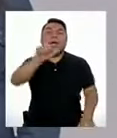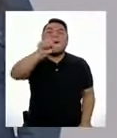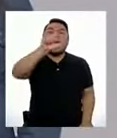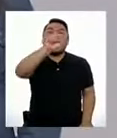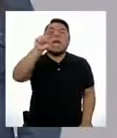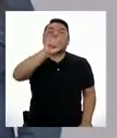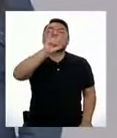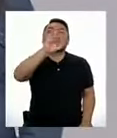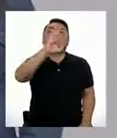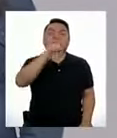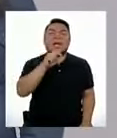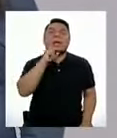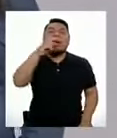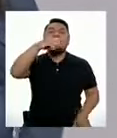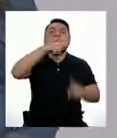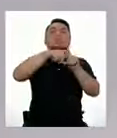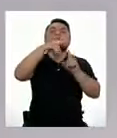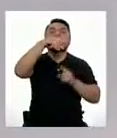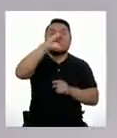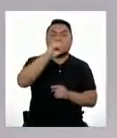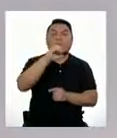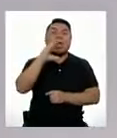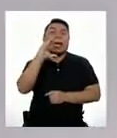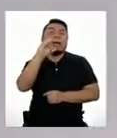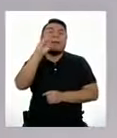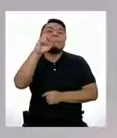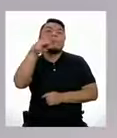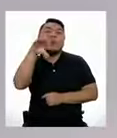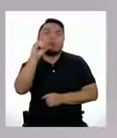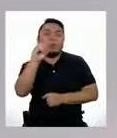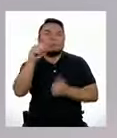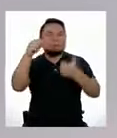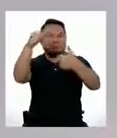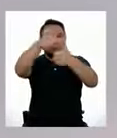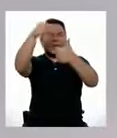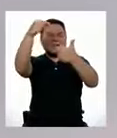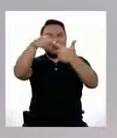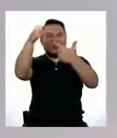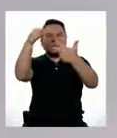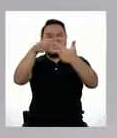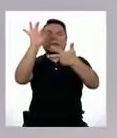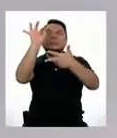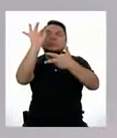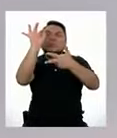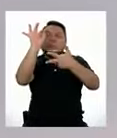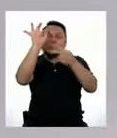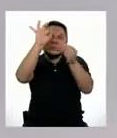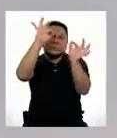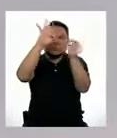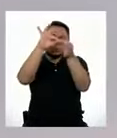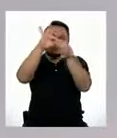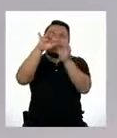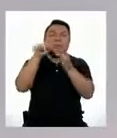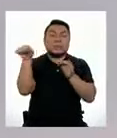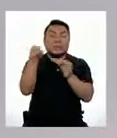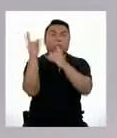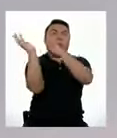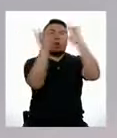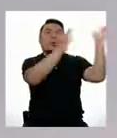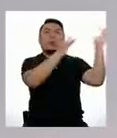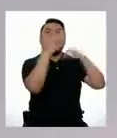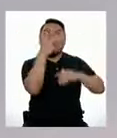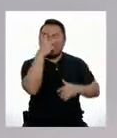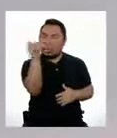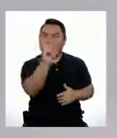el monóxido de carbono y el dióxido de nitrógeno. Estar expuestos o en contacto con estas partículas contribuye al riesgo de